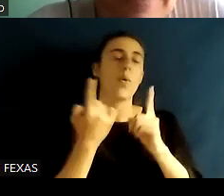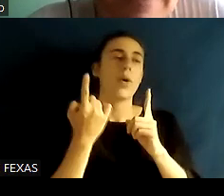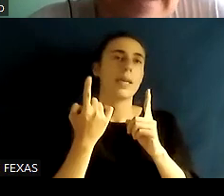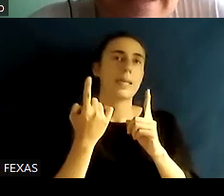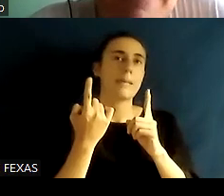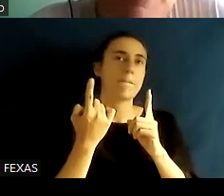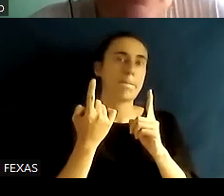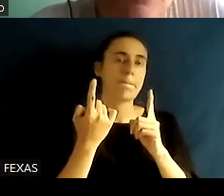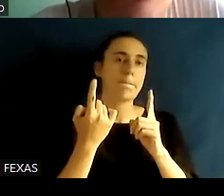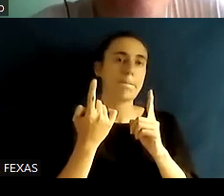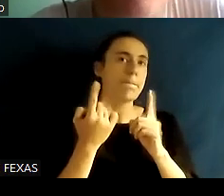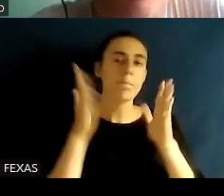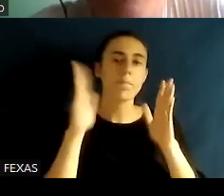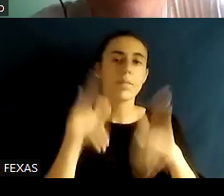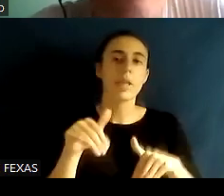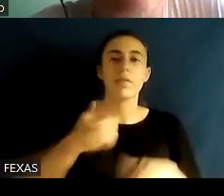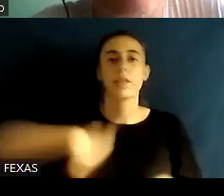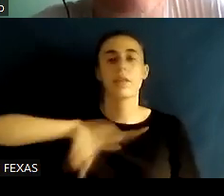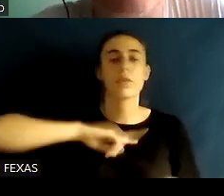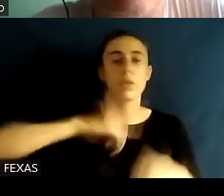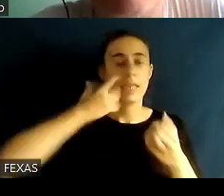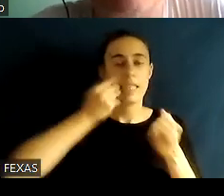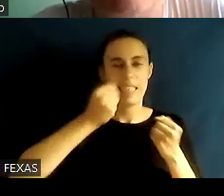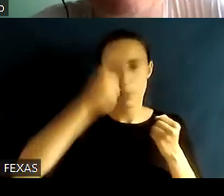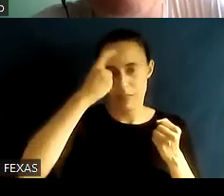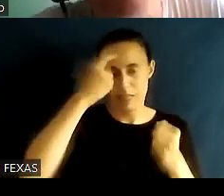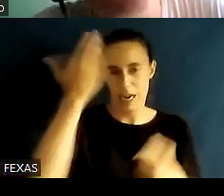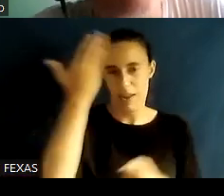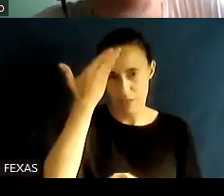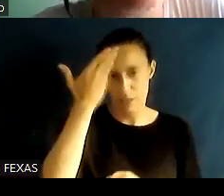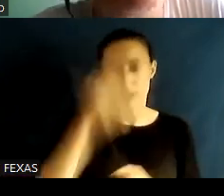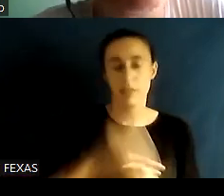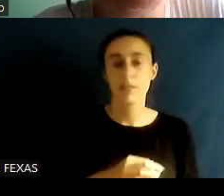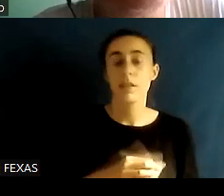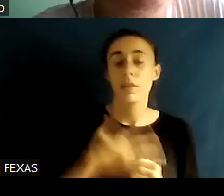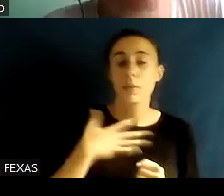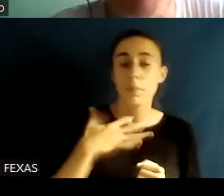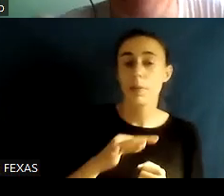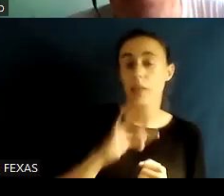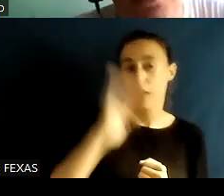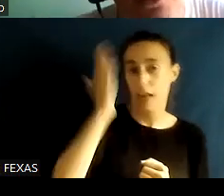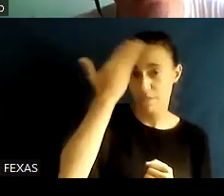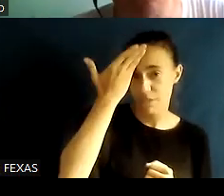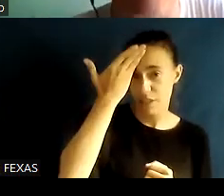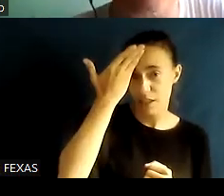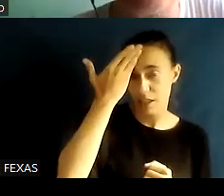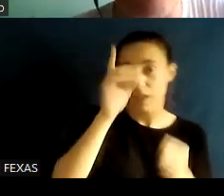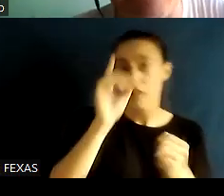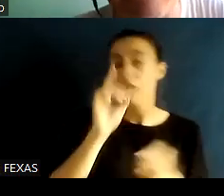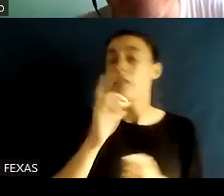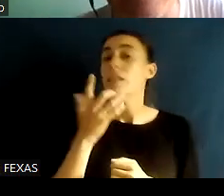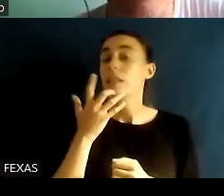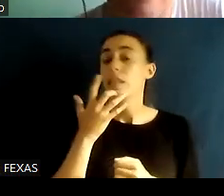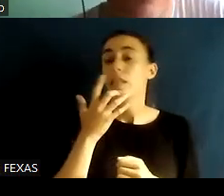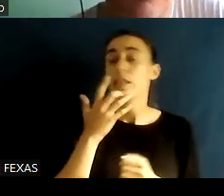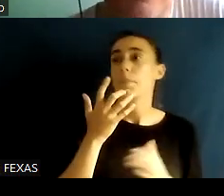al final acaban repercutiendo sobre nuestra salud mental, o sea, que nos acaban alterando, nos acaban afectando, y simplemente cambiando un poquito de pautas o que alguien